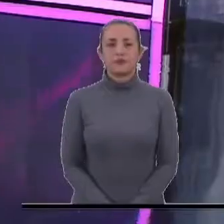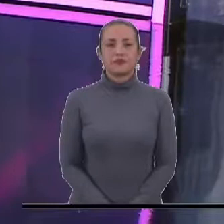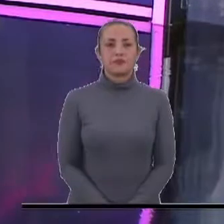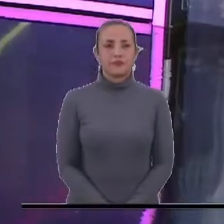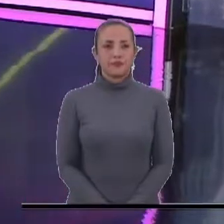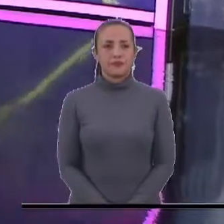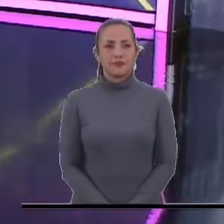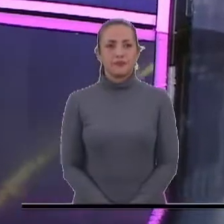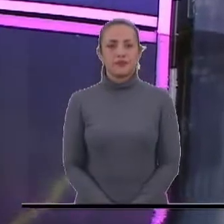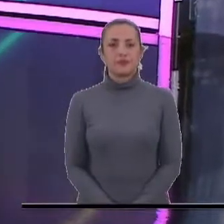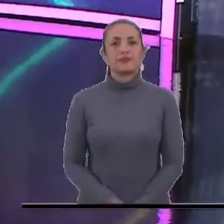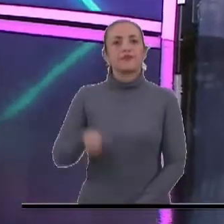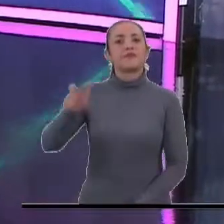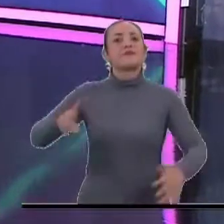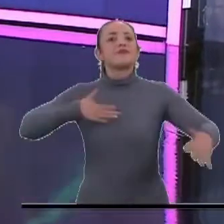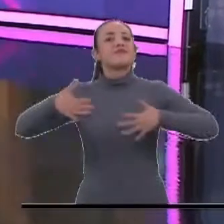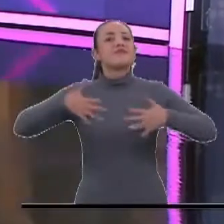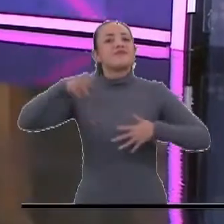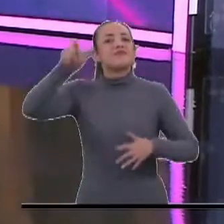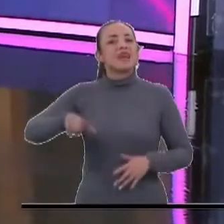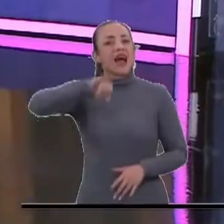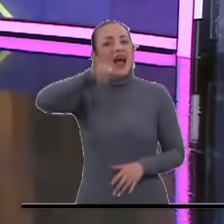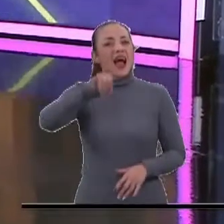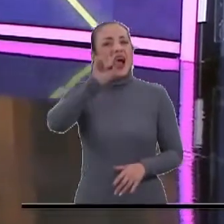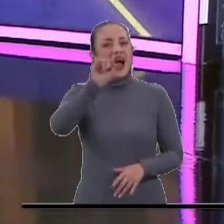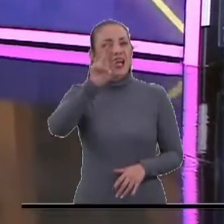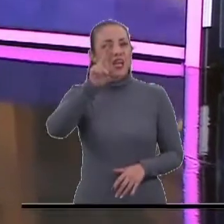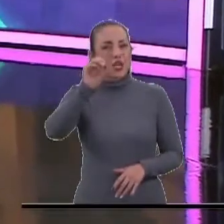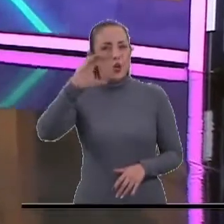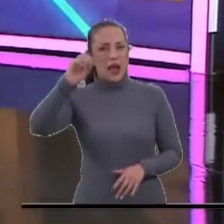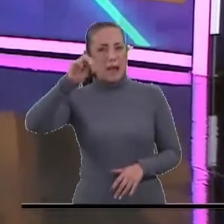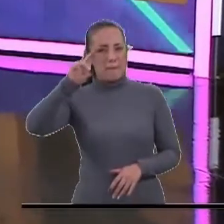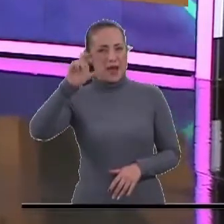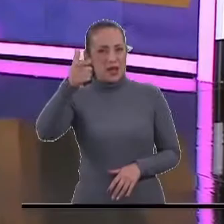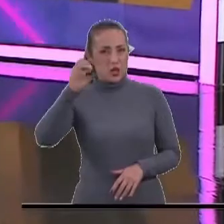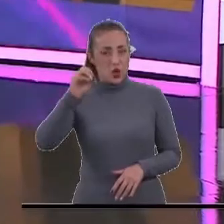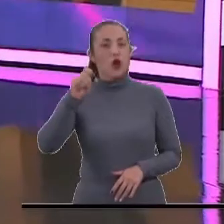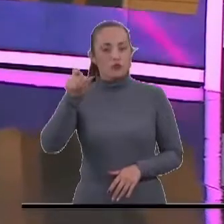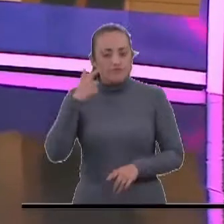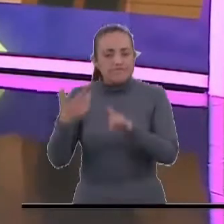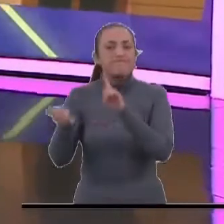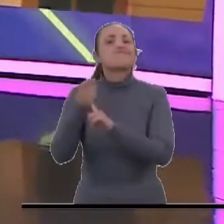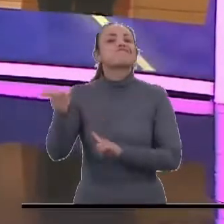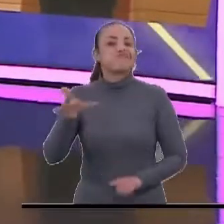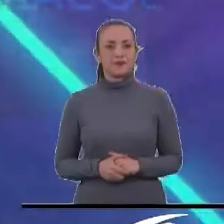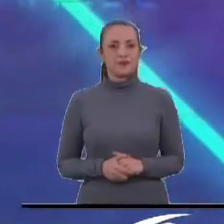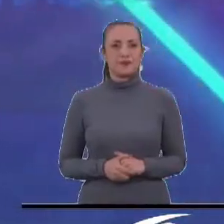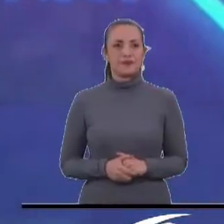sindicato. El actor Jairo Camargo, de 67 años, fue diagnosticado con COVID-19 y permanece aislado en su